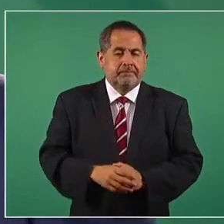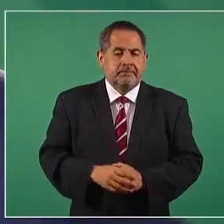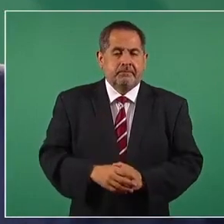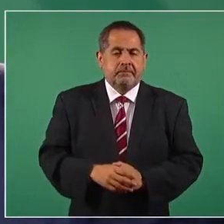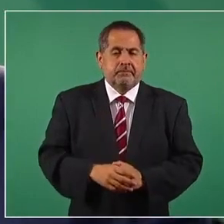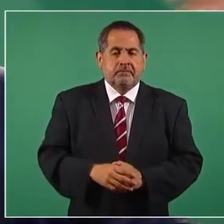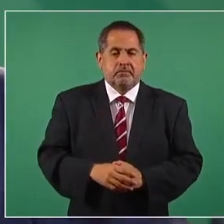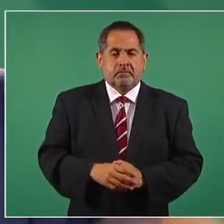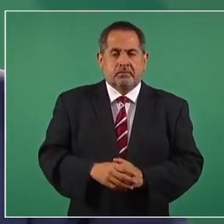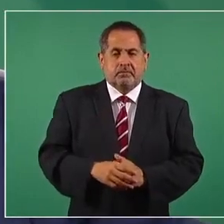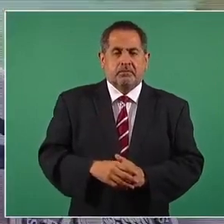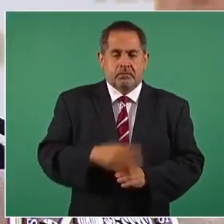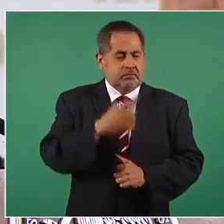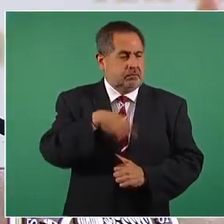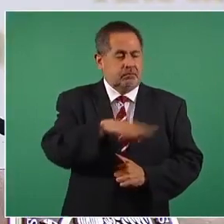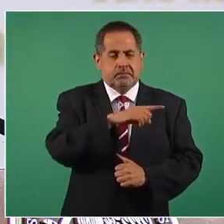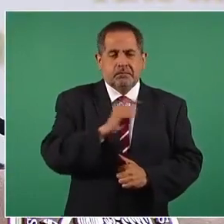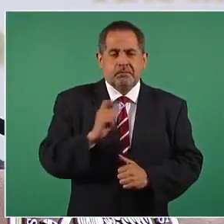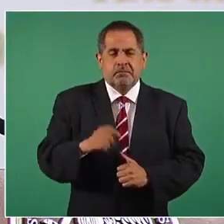nos van